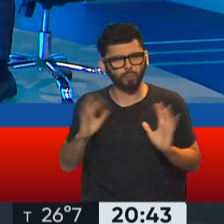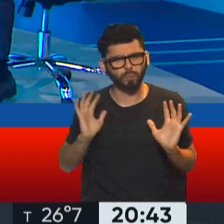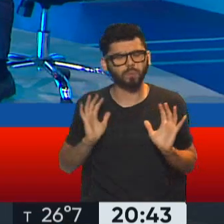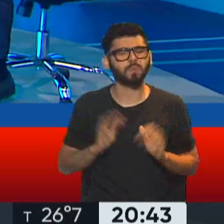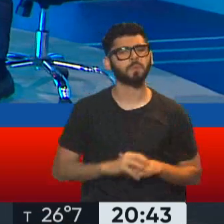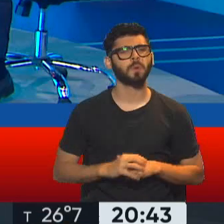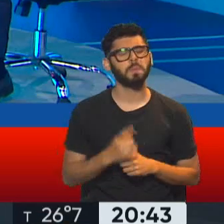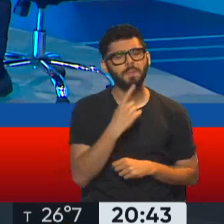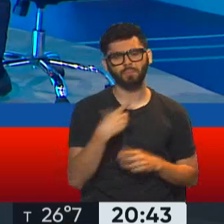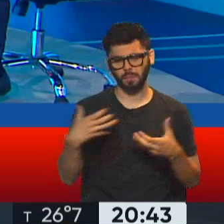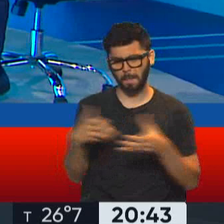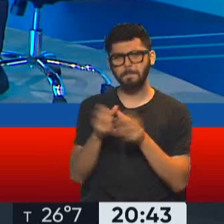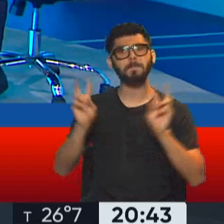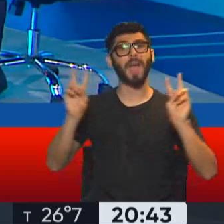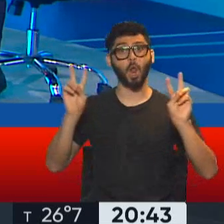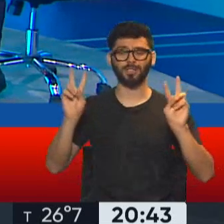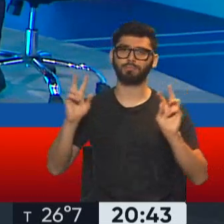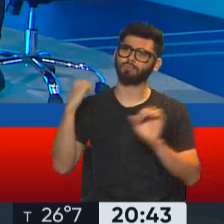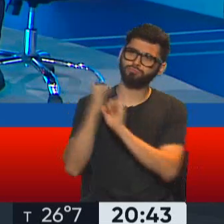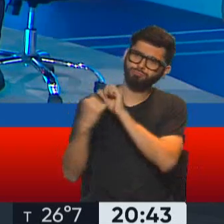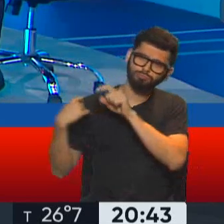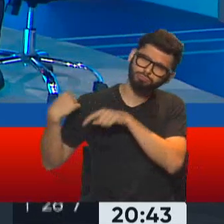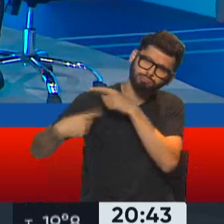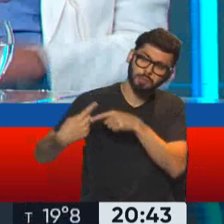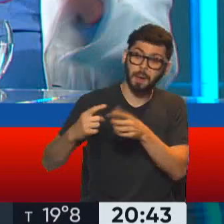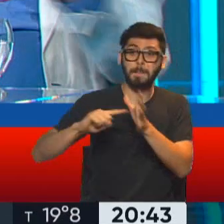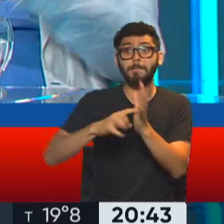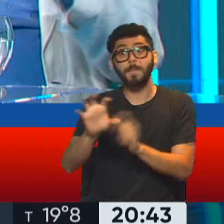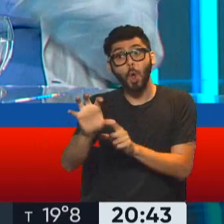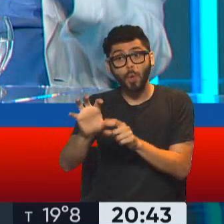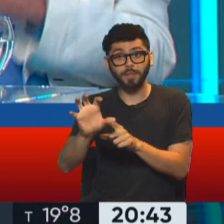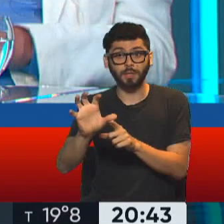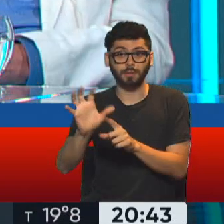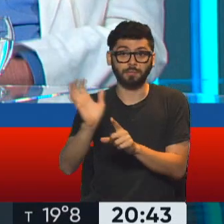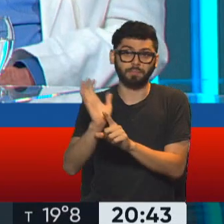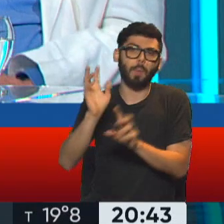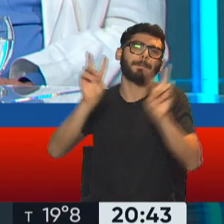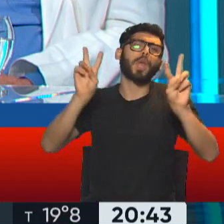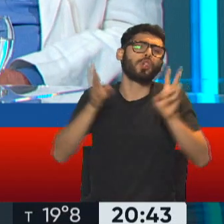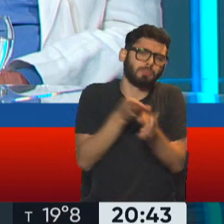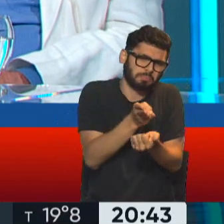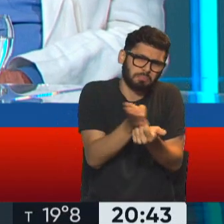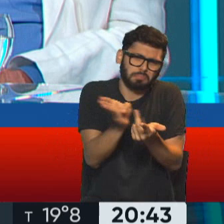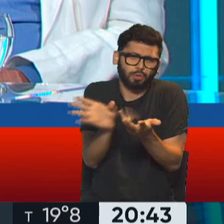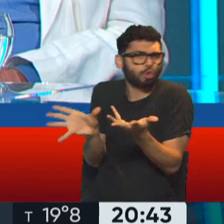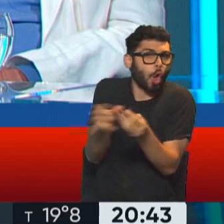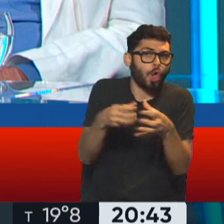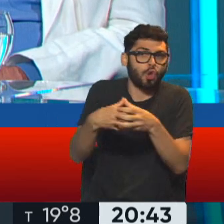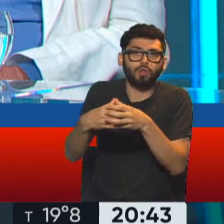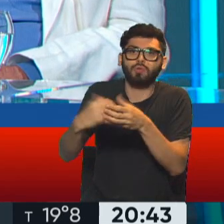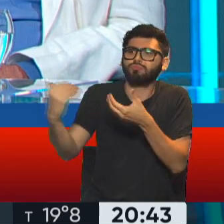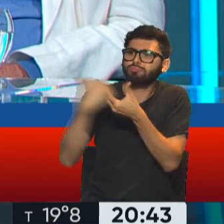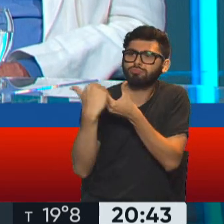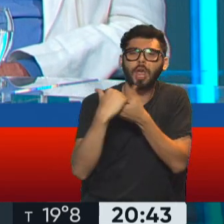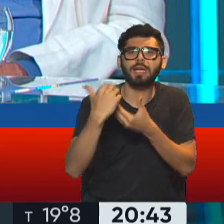es el peronismo históricamente en la provincia de Buenos Aires, sumando todas las vertientes, tuvo 5 millones de